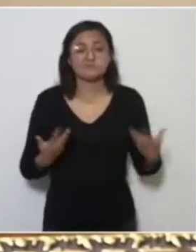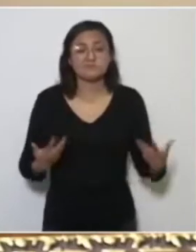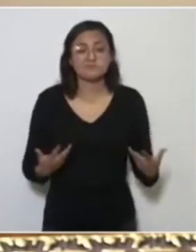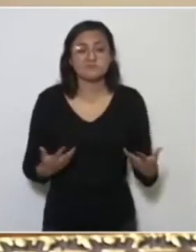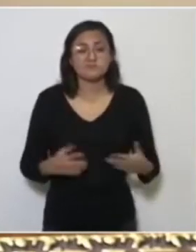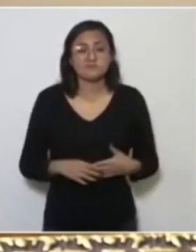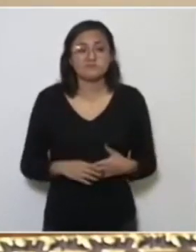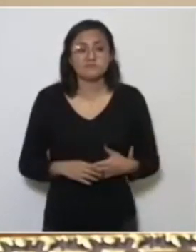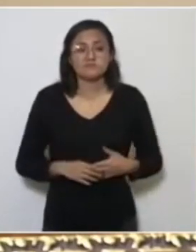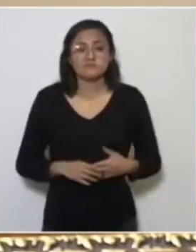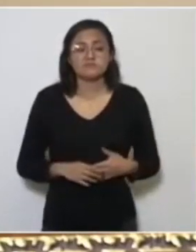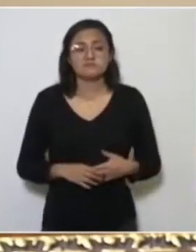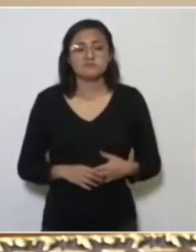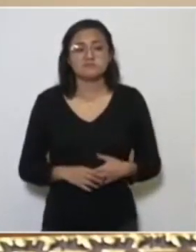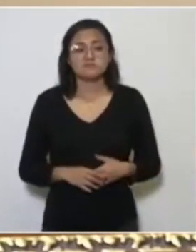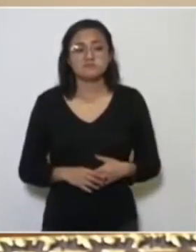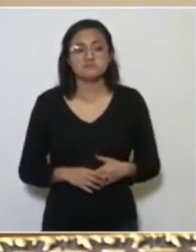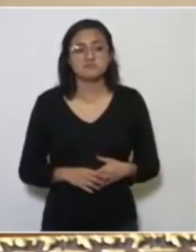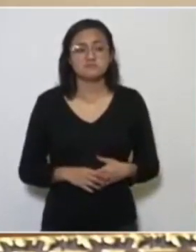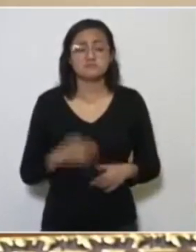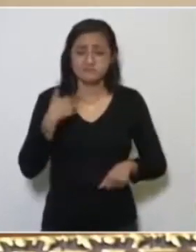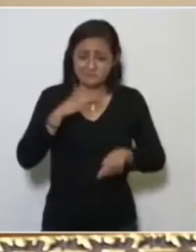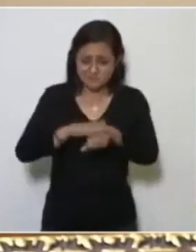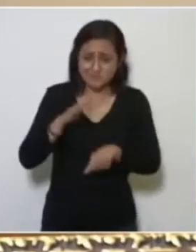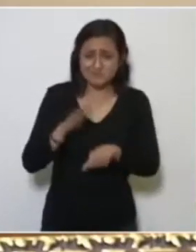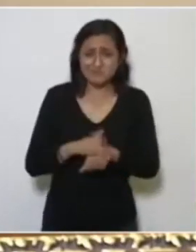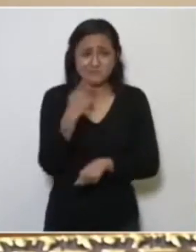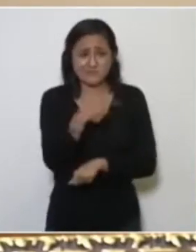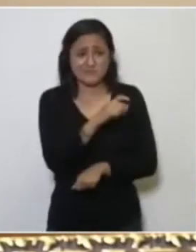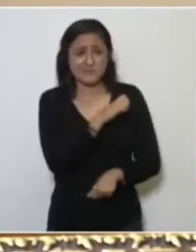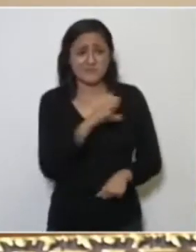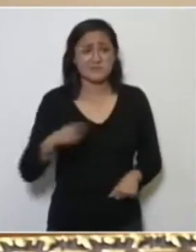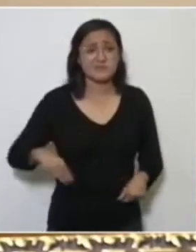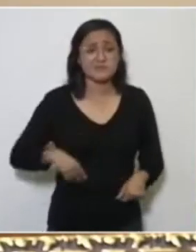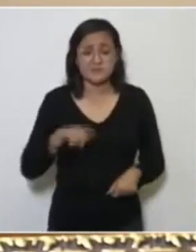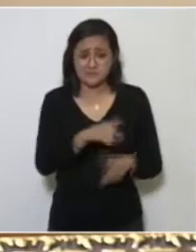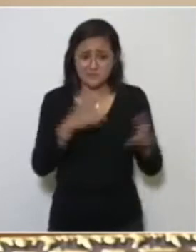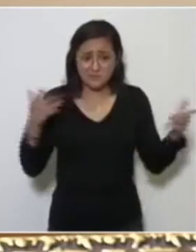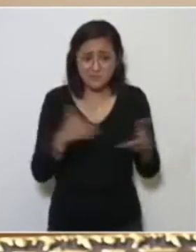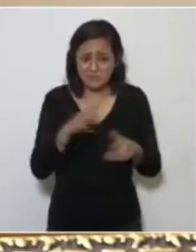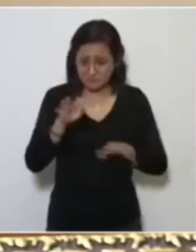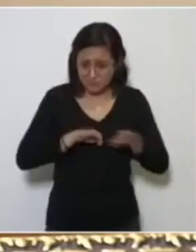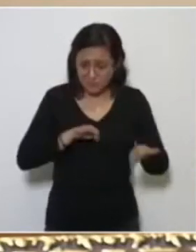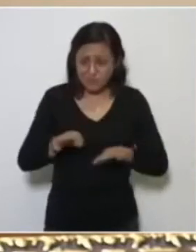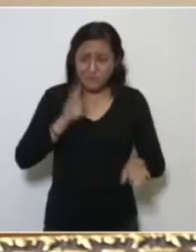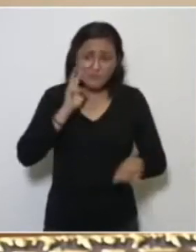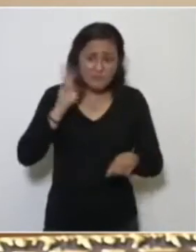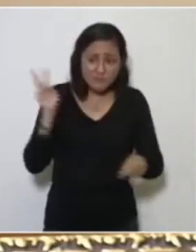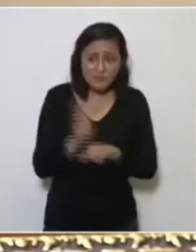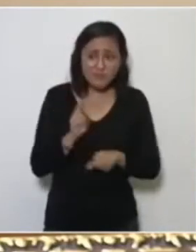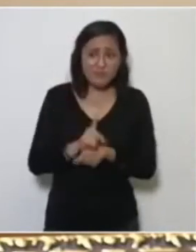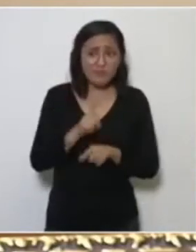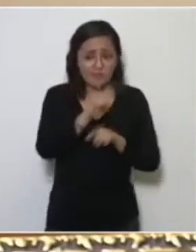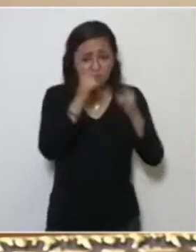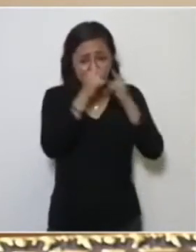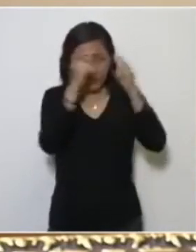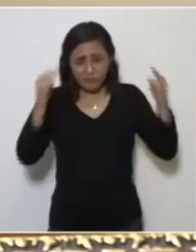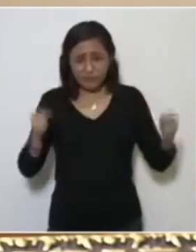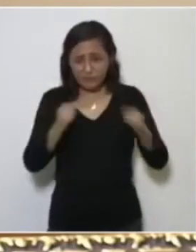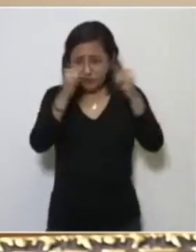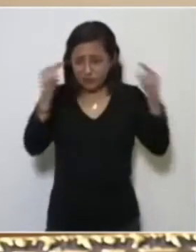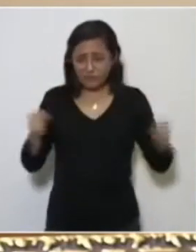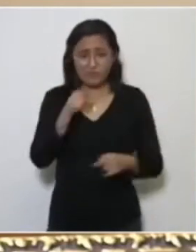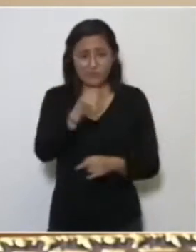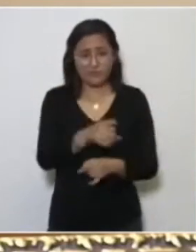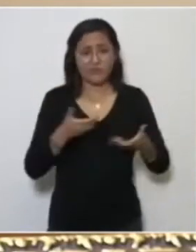Los ayuntamientos. Llamo a los ayuntamientos a que eviten que en los tianguis municipales, que